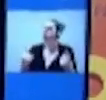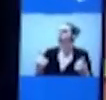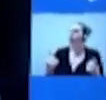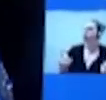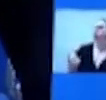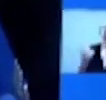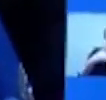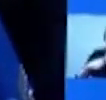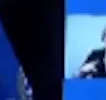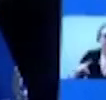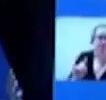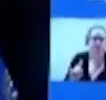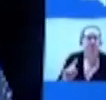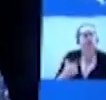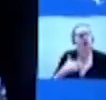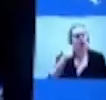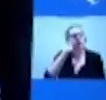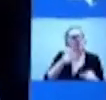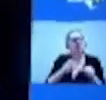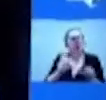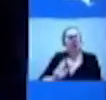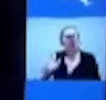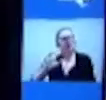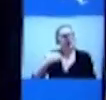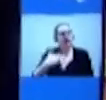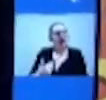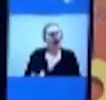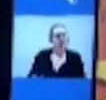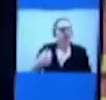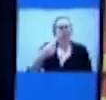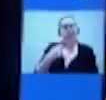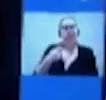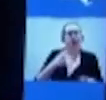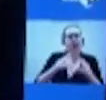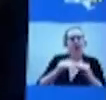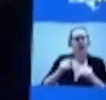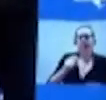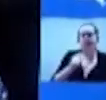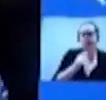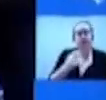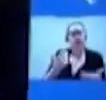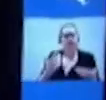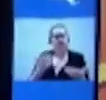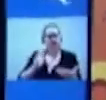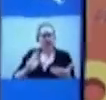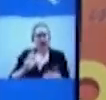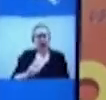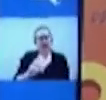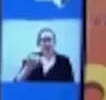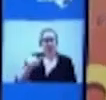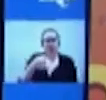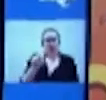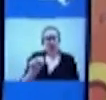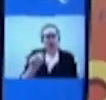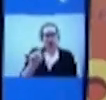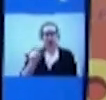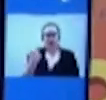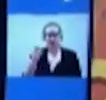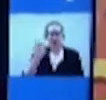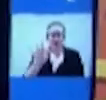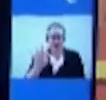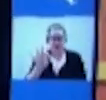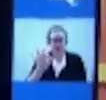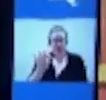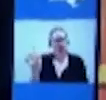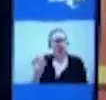por darme la oportunidad de darle esta información bonita para ustedes, y quería hacerte una última pregunta, Julio. Sí, adelante. Los asuntos del doble